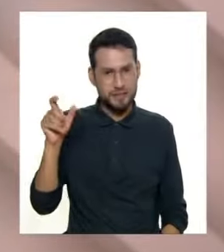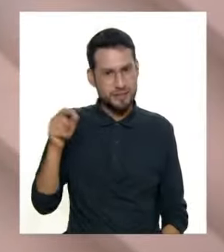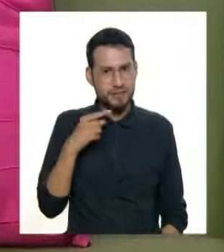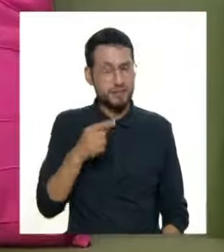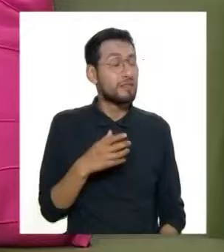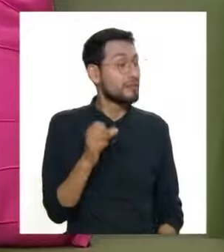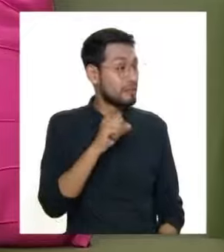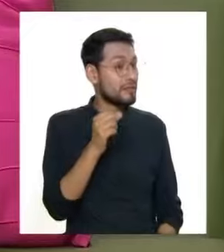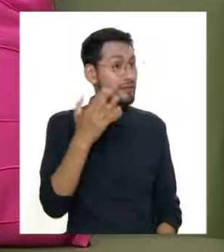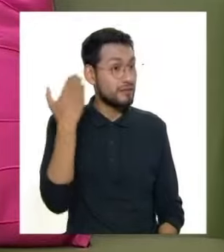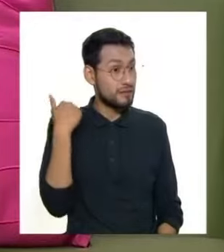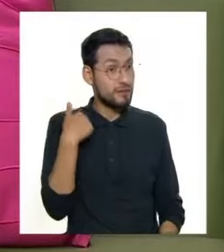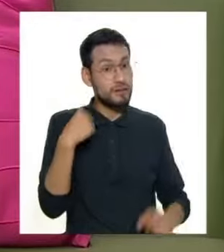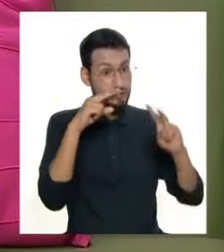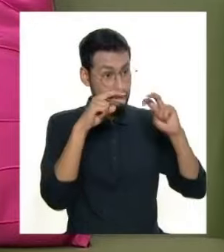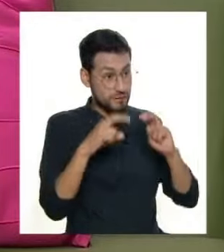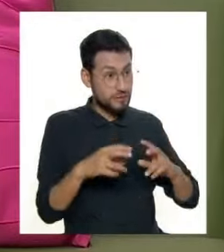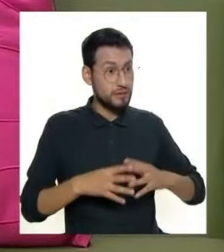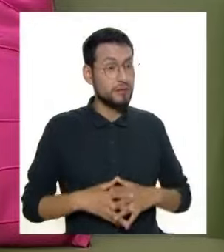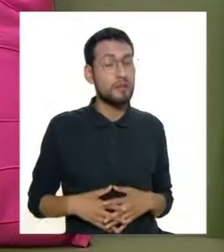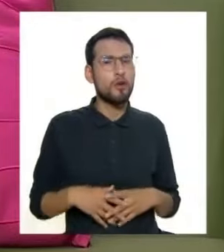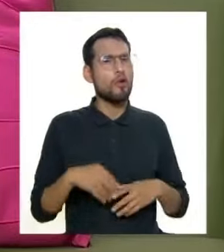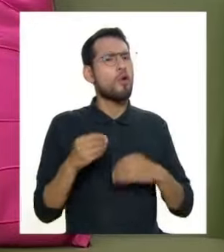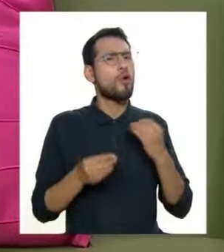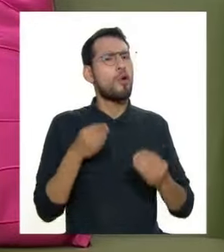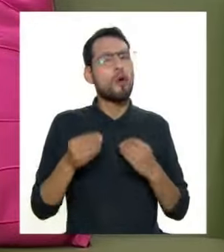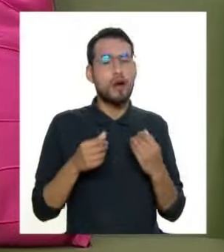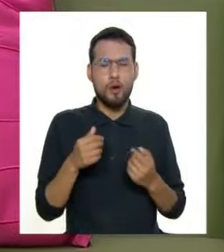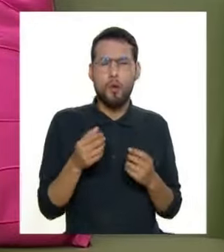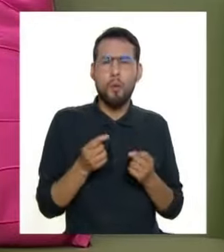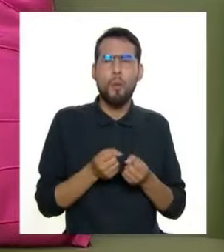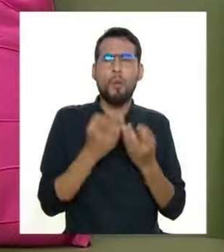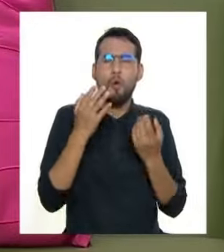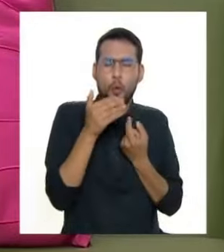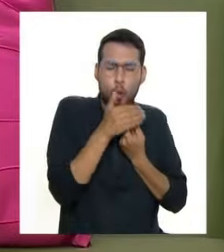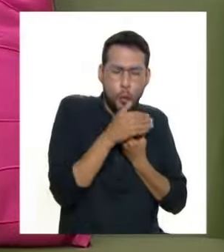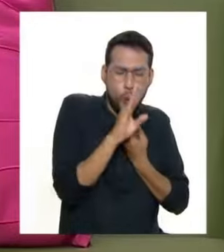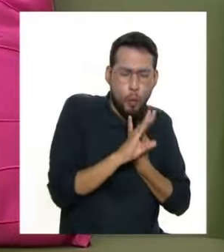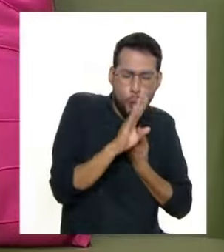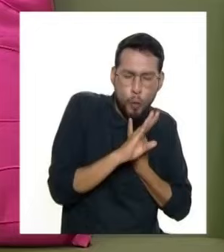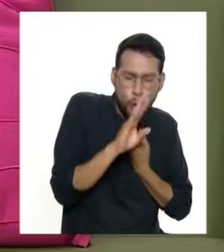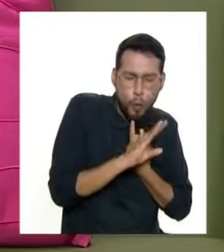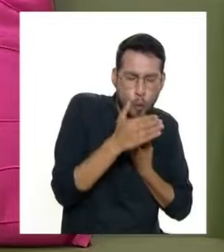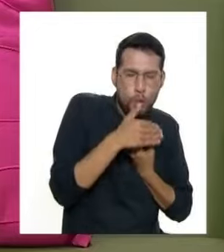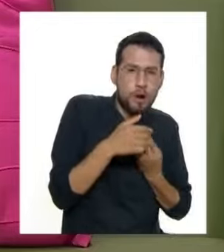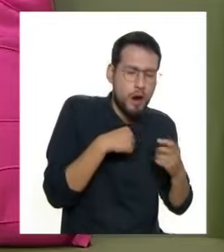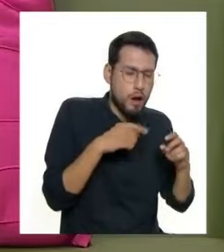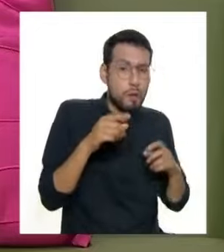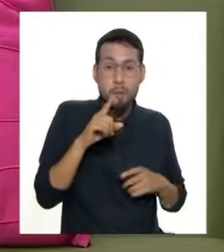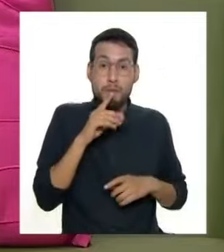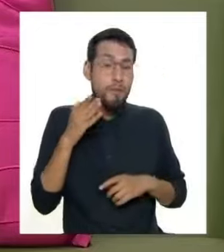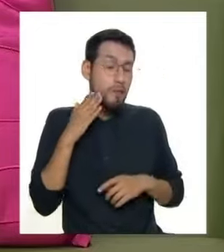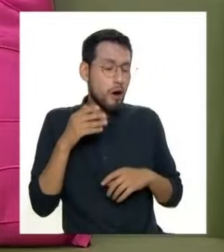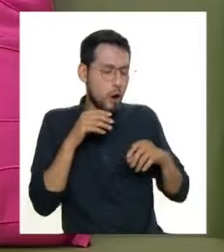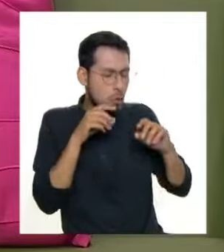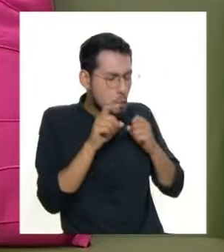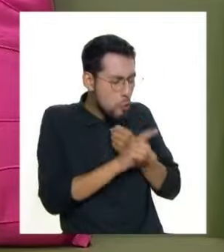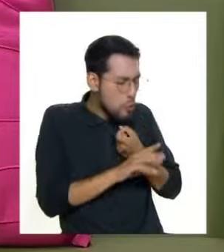que hace algún tiempo hice un estudio sobre cómo la sobreprotección en la crianza de los padres hacia los